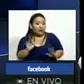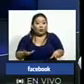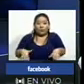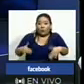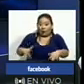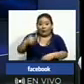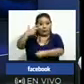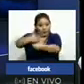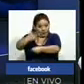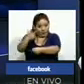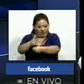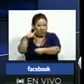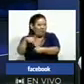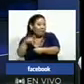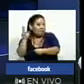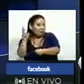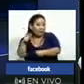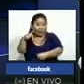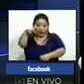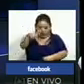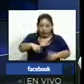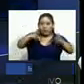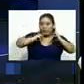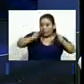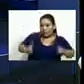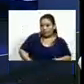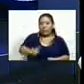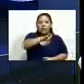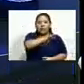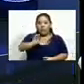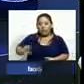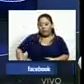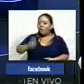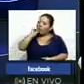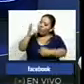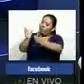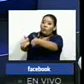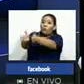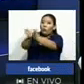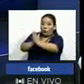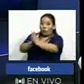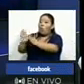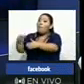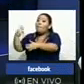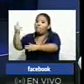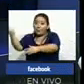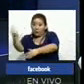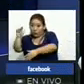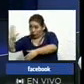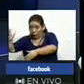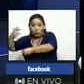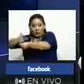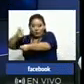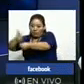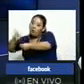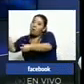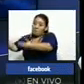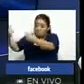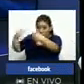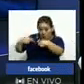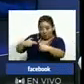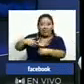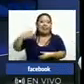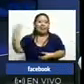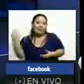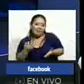Vamos a hablar de Guatemala y es que el gobierno de nuestro país, El Salvador, revirtió la solicitud de pasaporte a guatemaltecos que quieran ingresar a